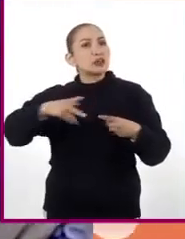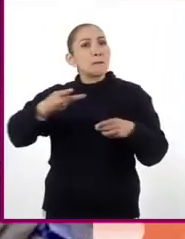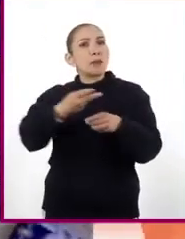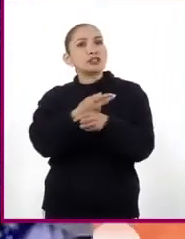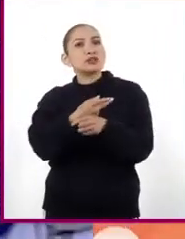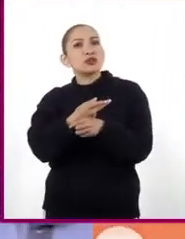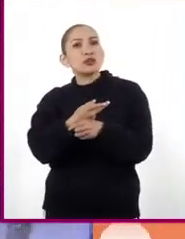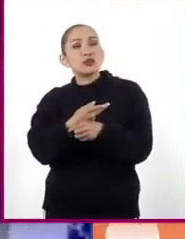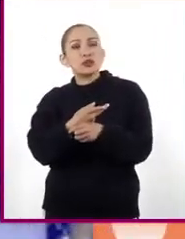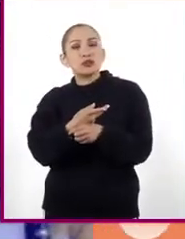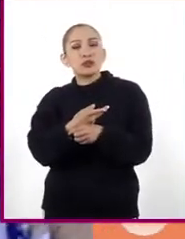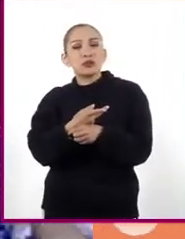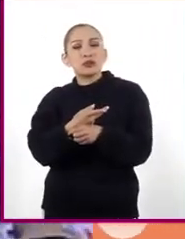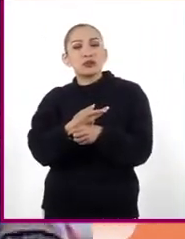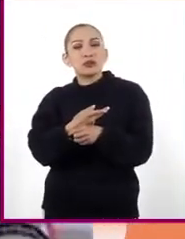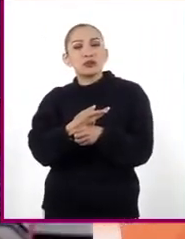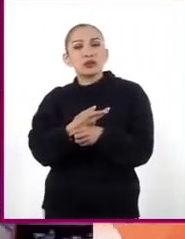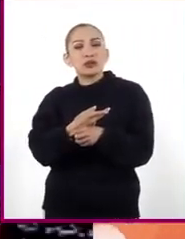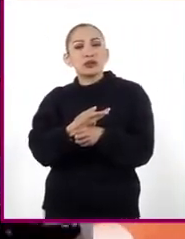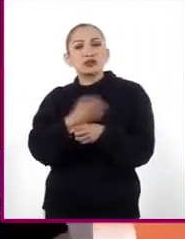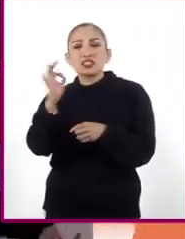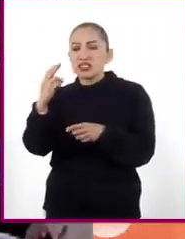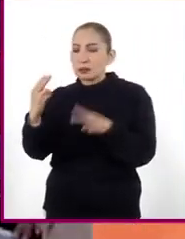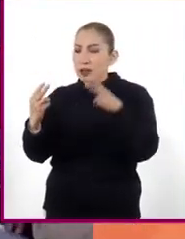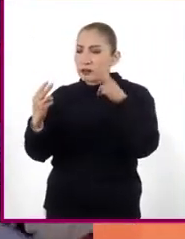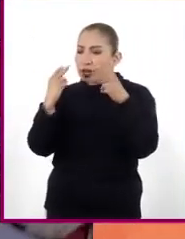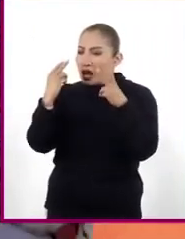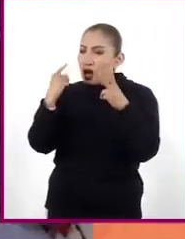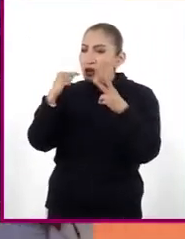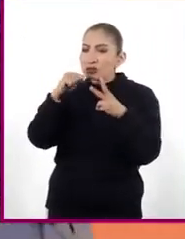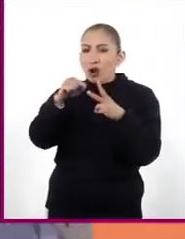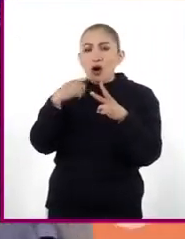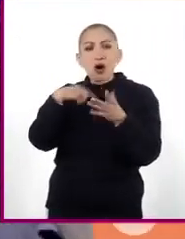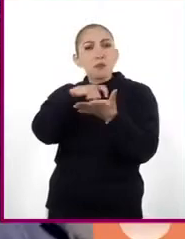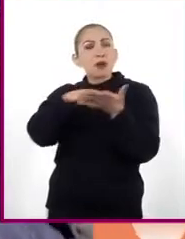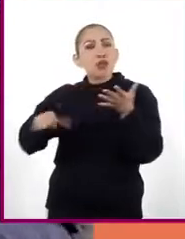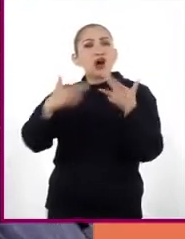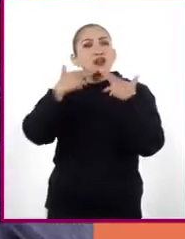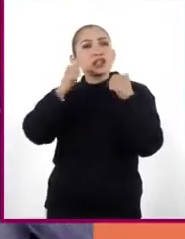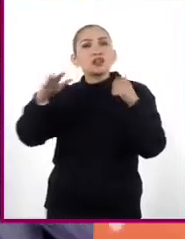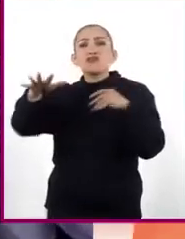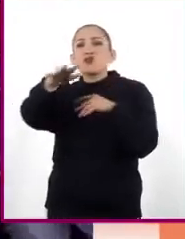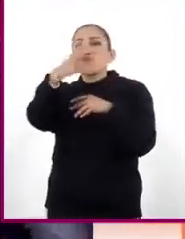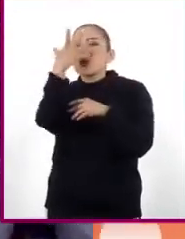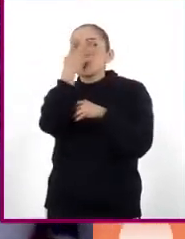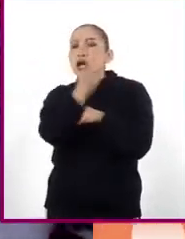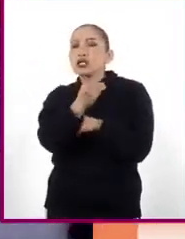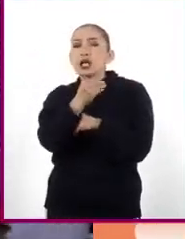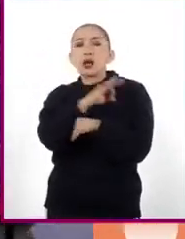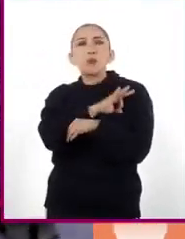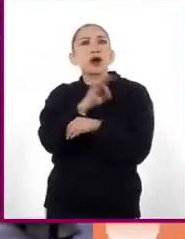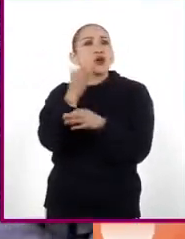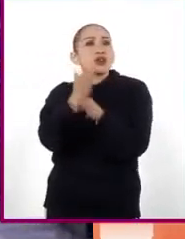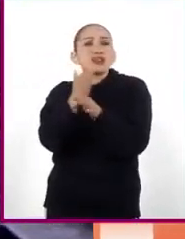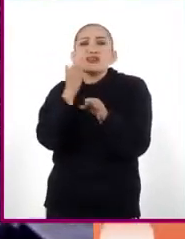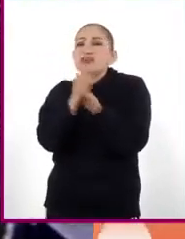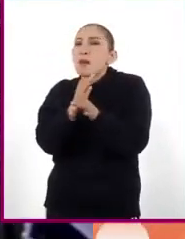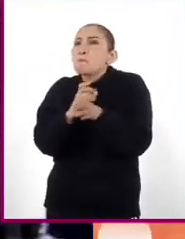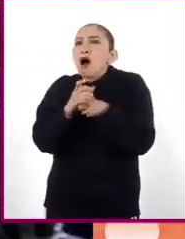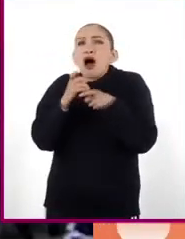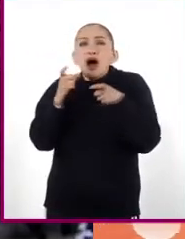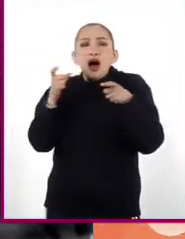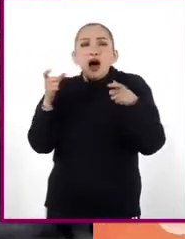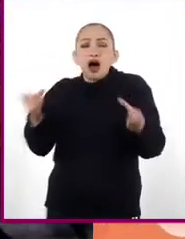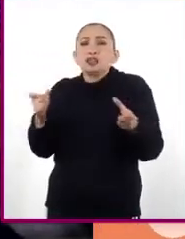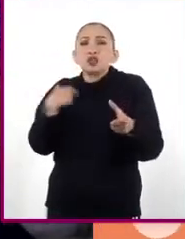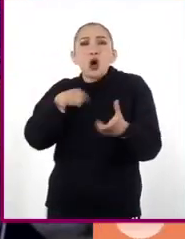acontecimiento, si me vieran comprando la hacienda más hermosa y maravillosa que puede existir en este mundo,